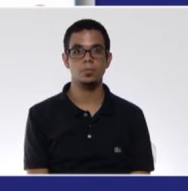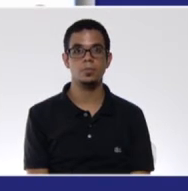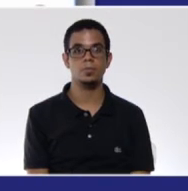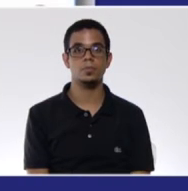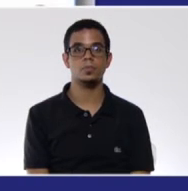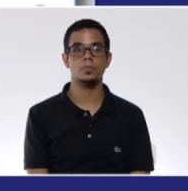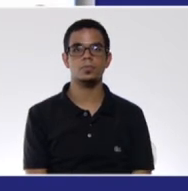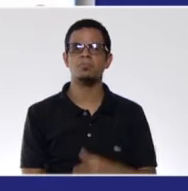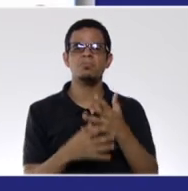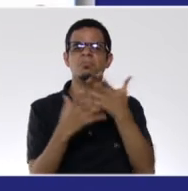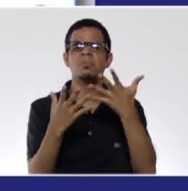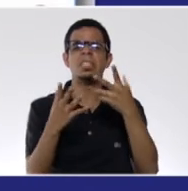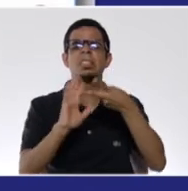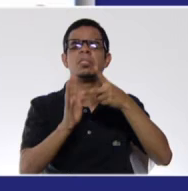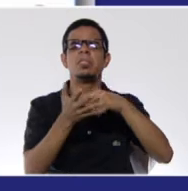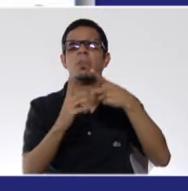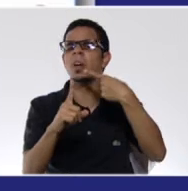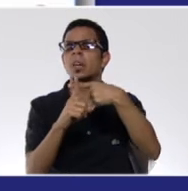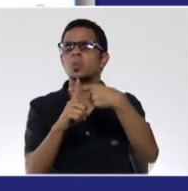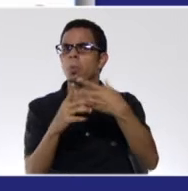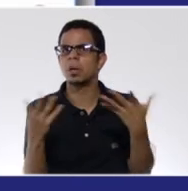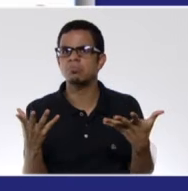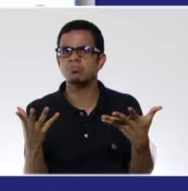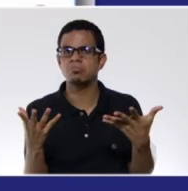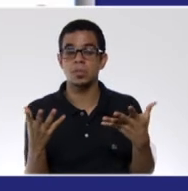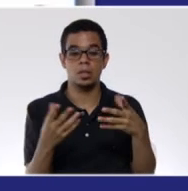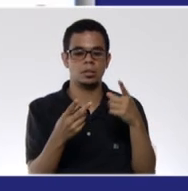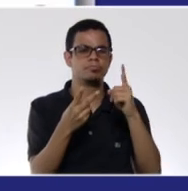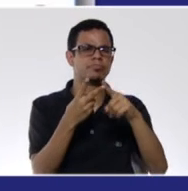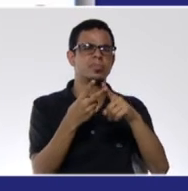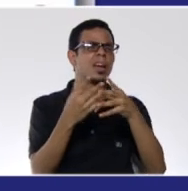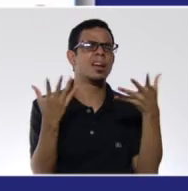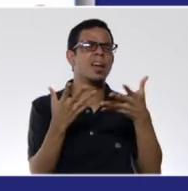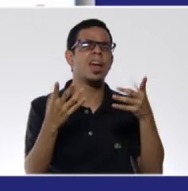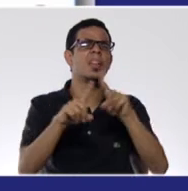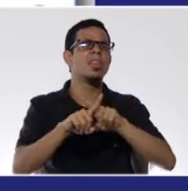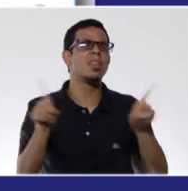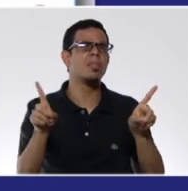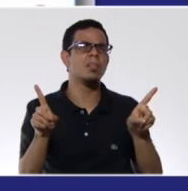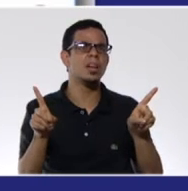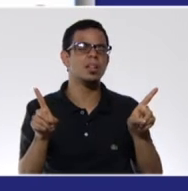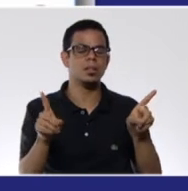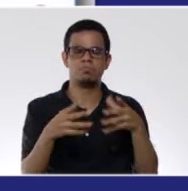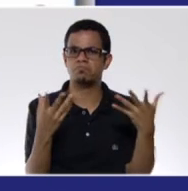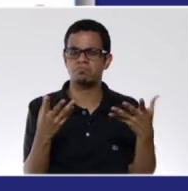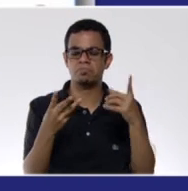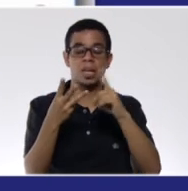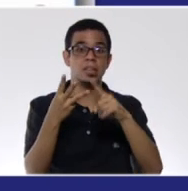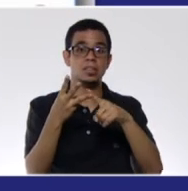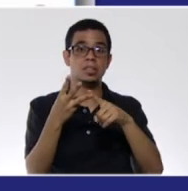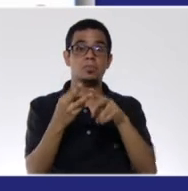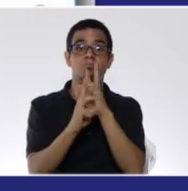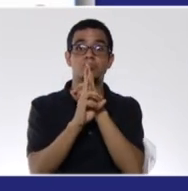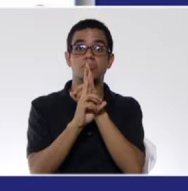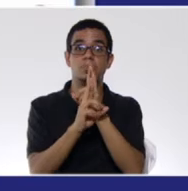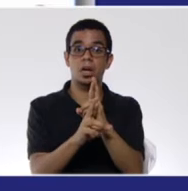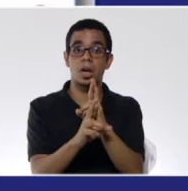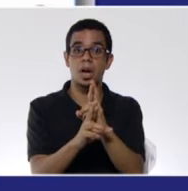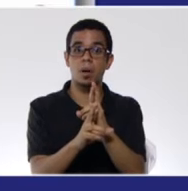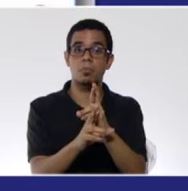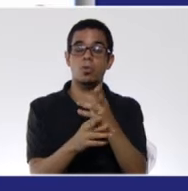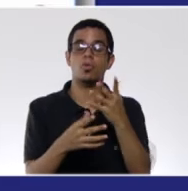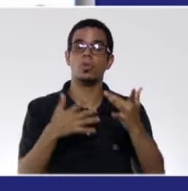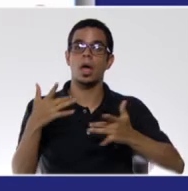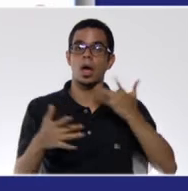que es suma, que es diferencia y desarrolla la expresión el producto de los